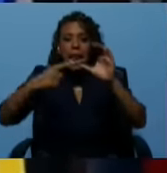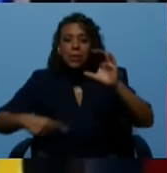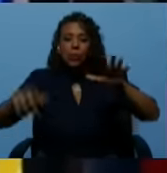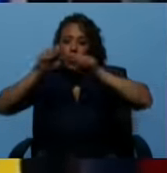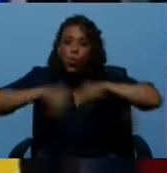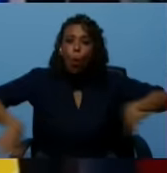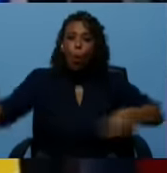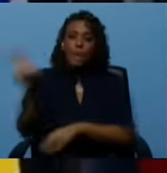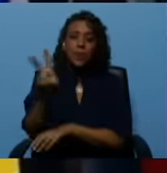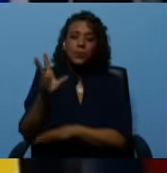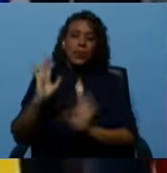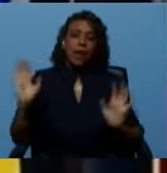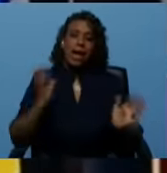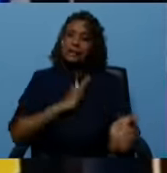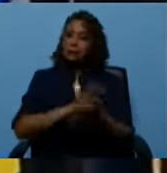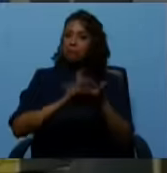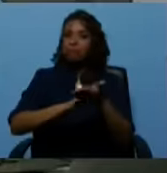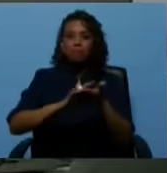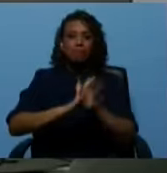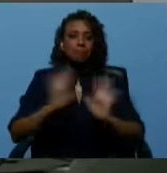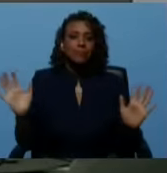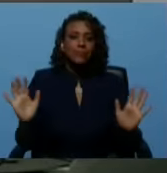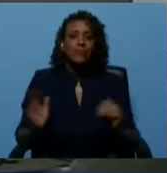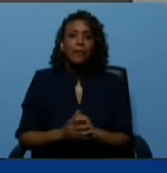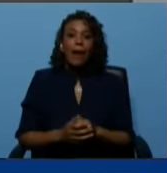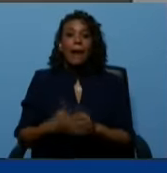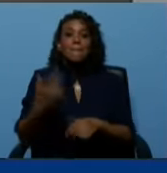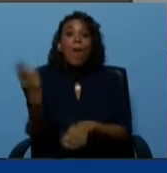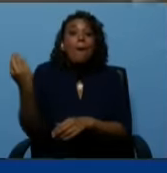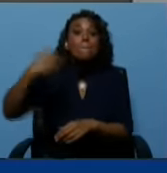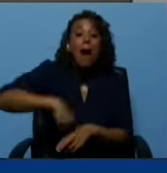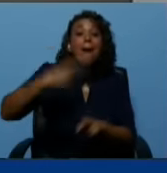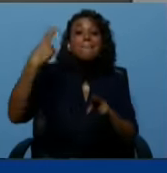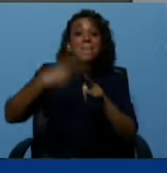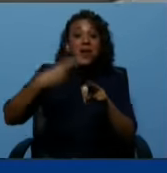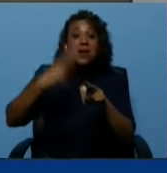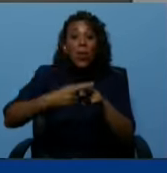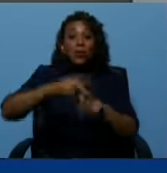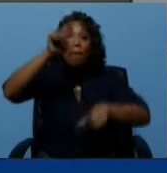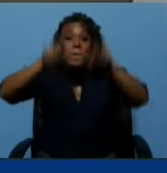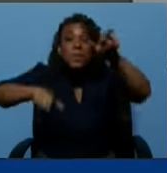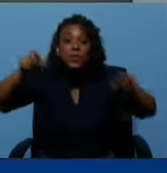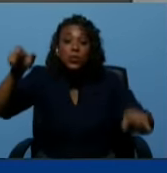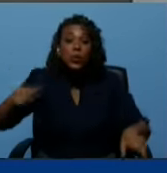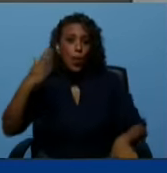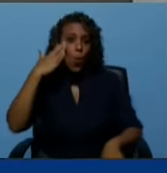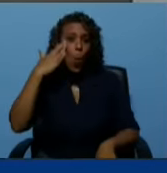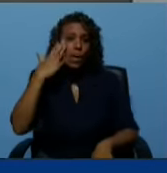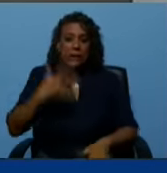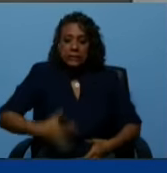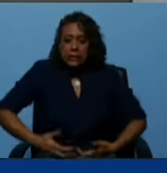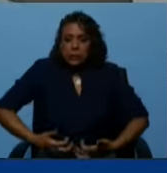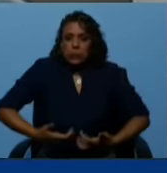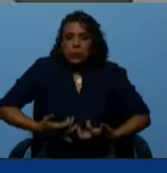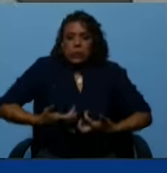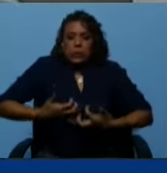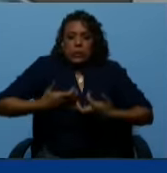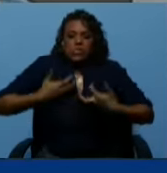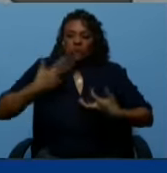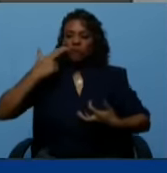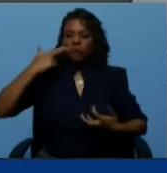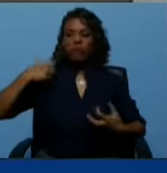eléctrico en todo el país. Más peligroso, porque se les exacerba el